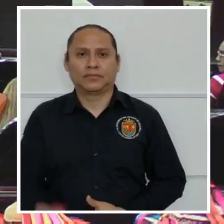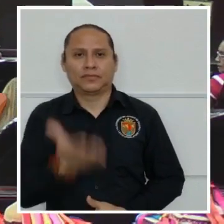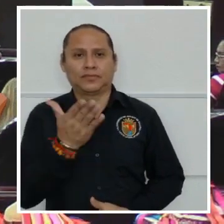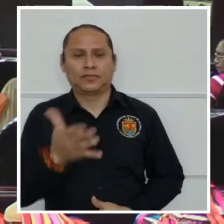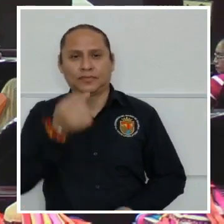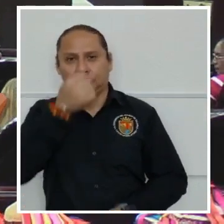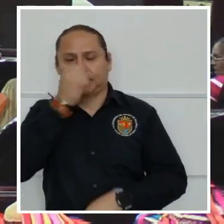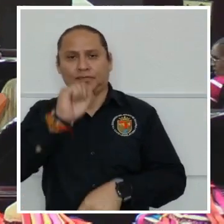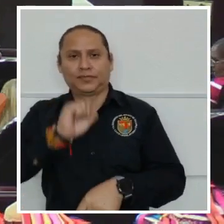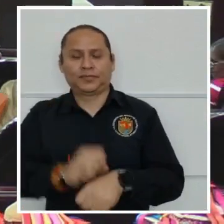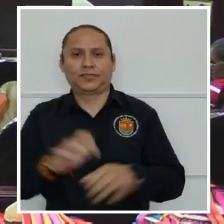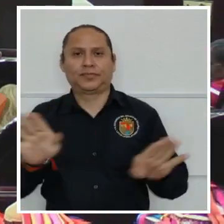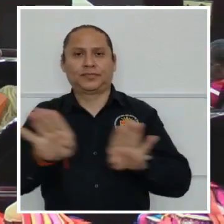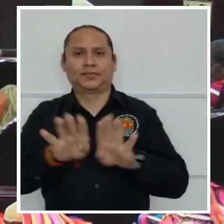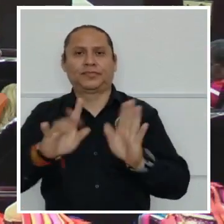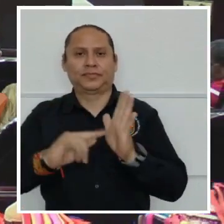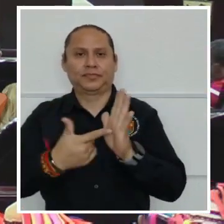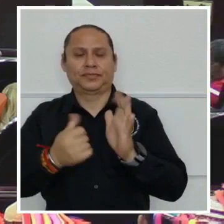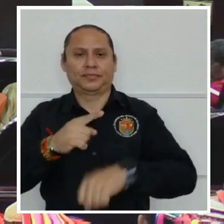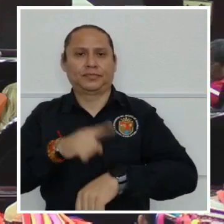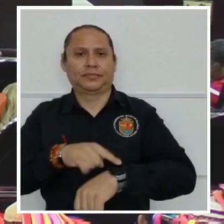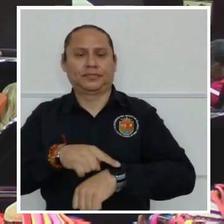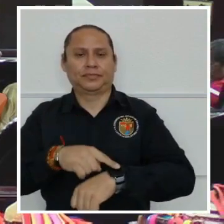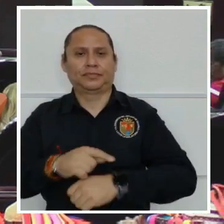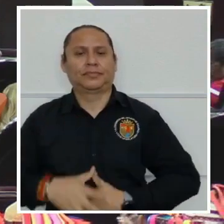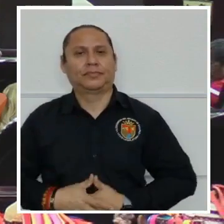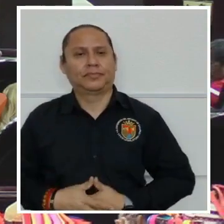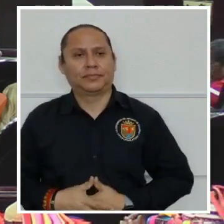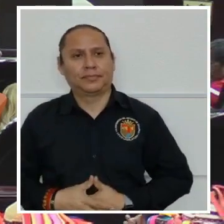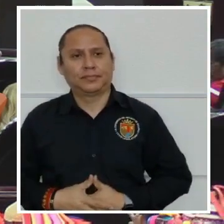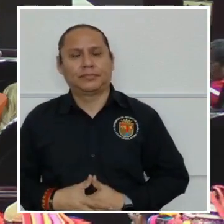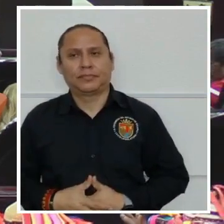Solicito a la Secretaría cierre el sistema electrónico.